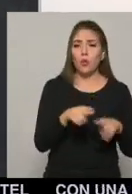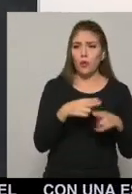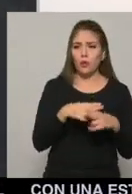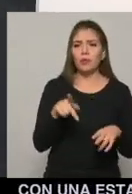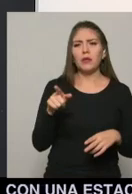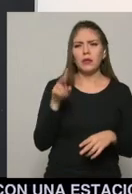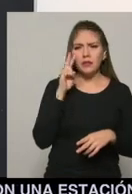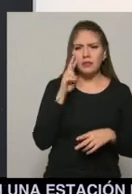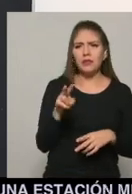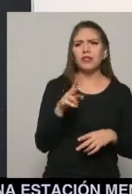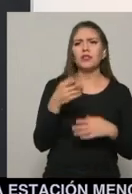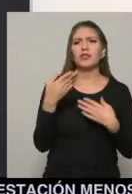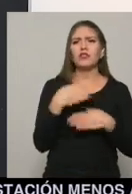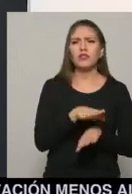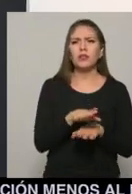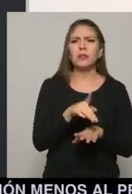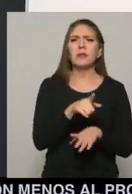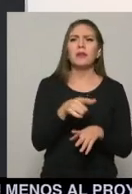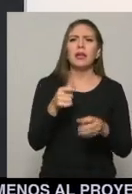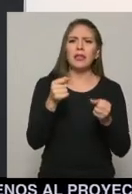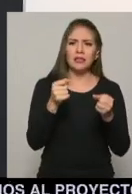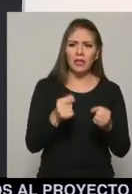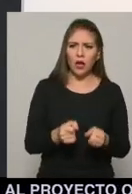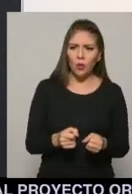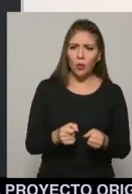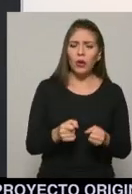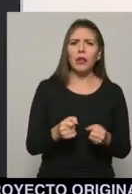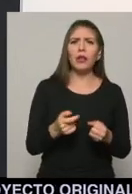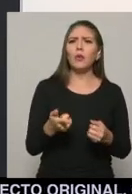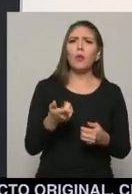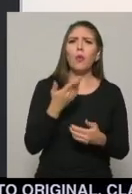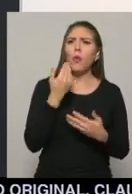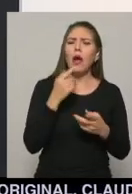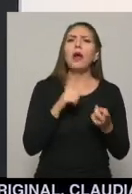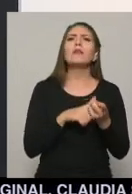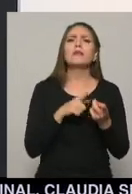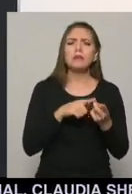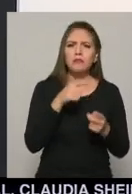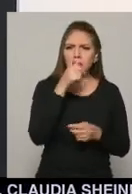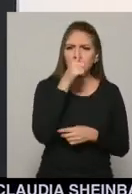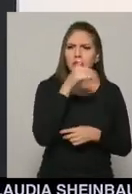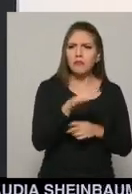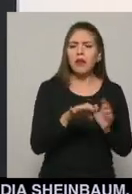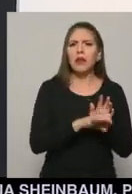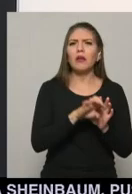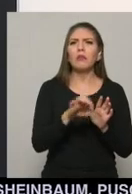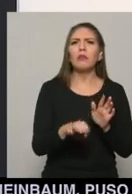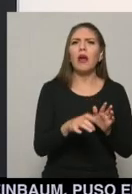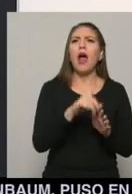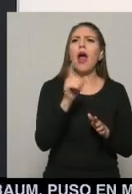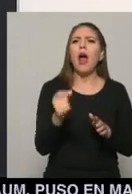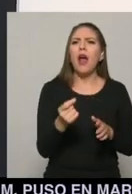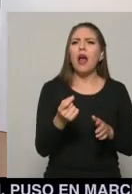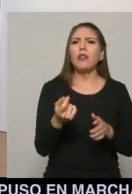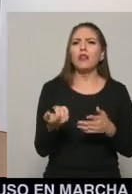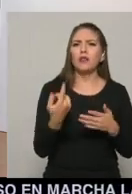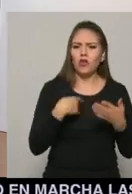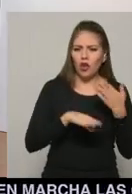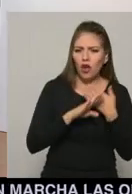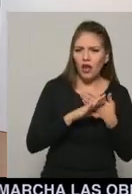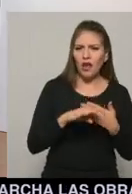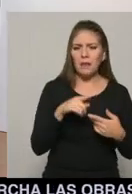materia de seguridad, y no hay a quién reclamarle. O sea, ¿a quién le reclamamos de que nos hagan algo en sus unidades? ¿A